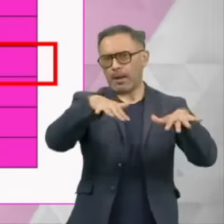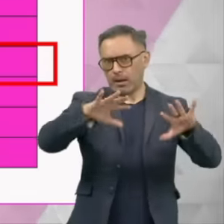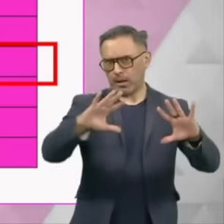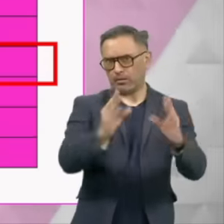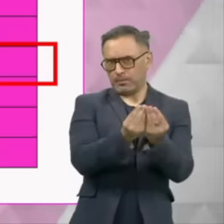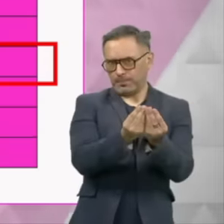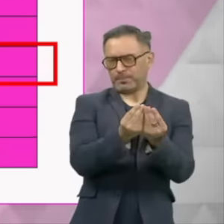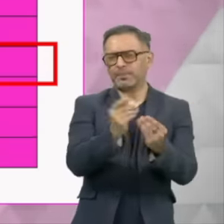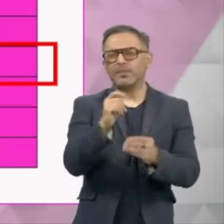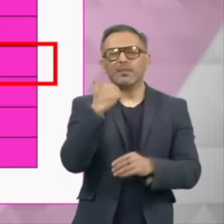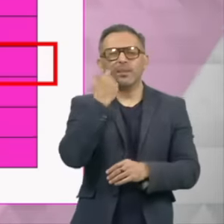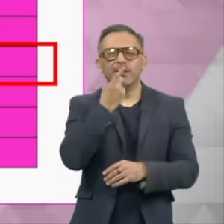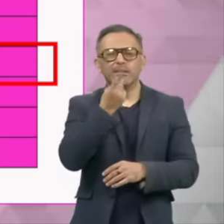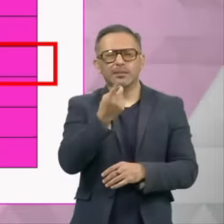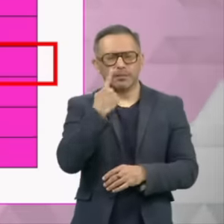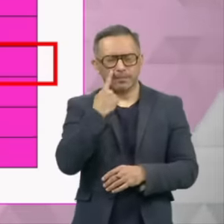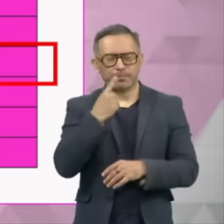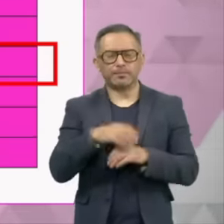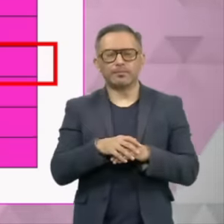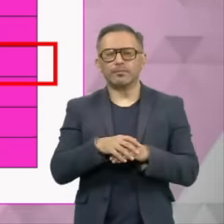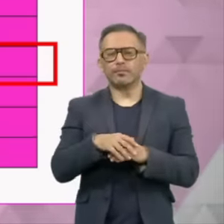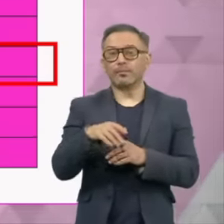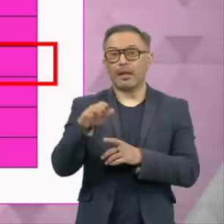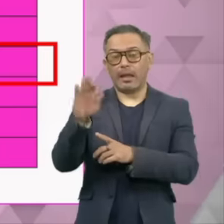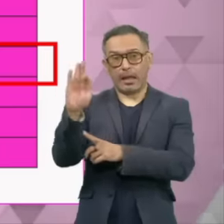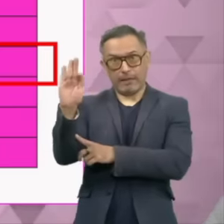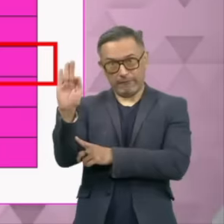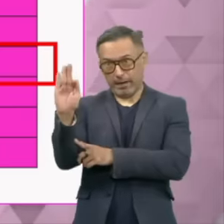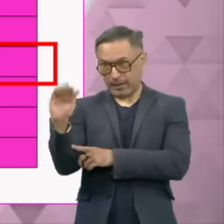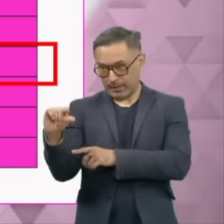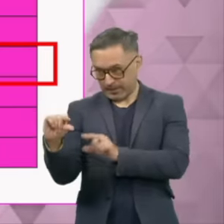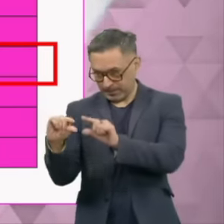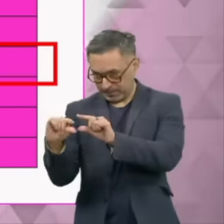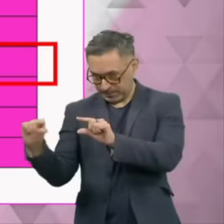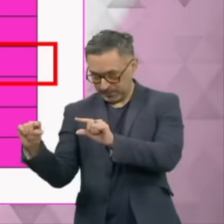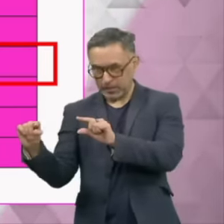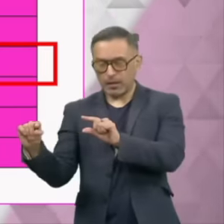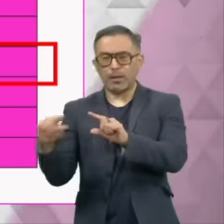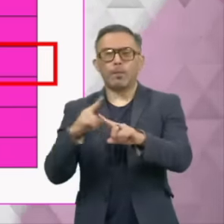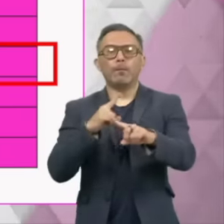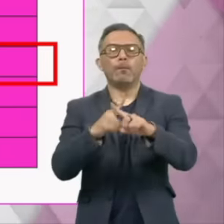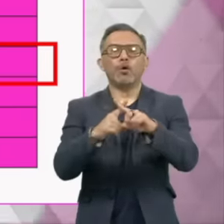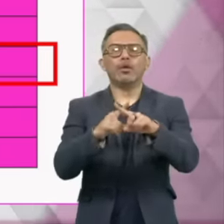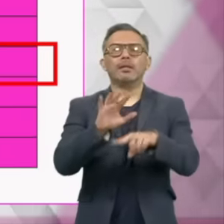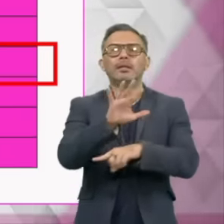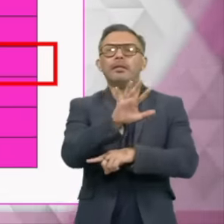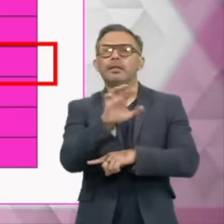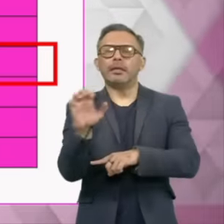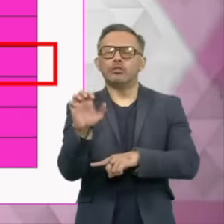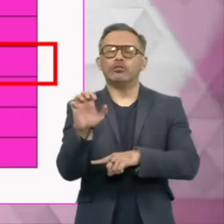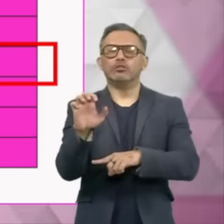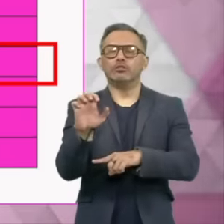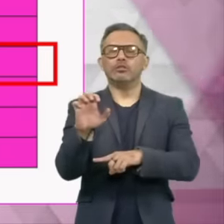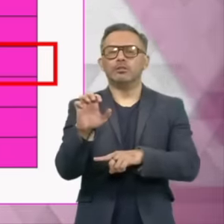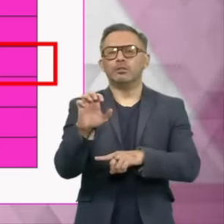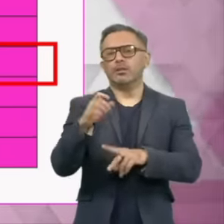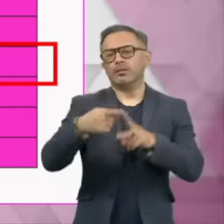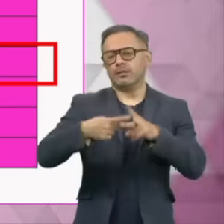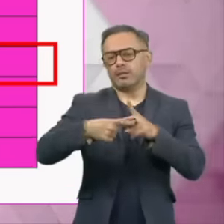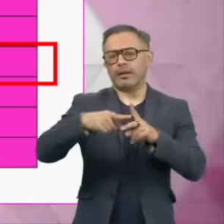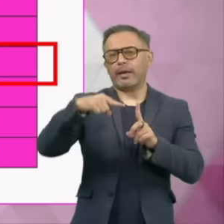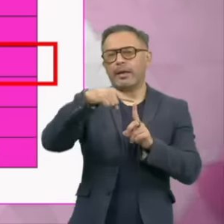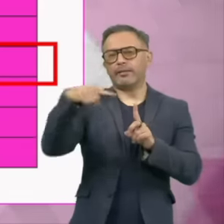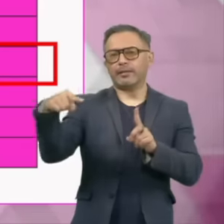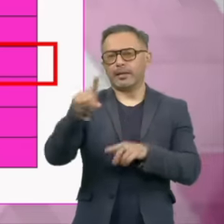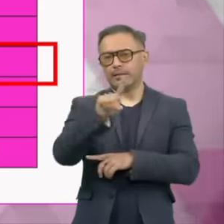multiplicamos el resultado de la columna F por 500 entre 100, lo que nos da un resultado de